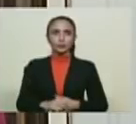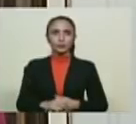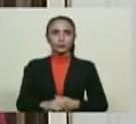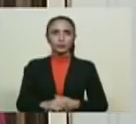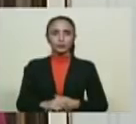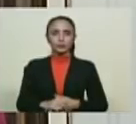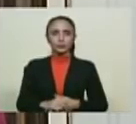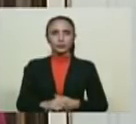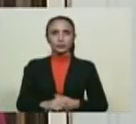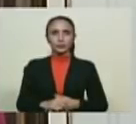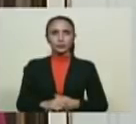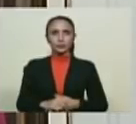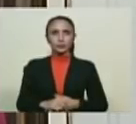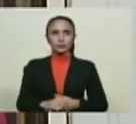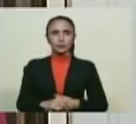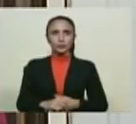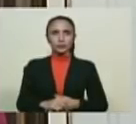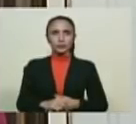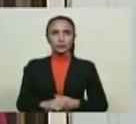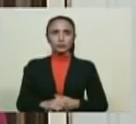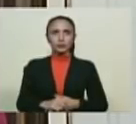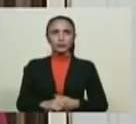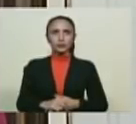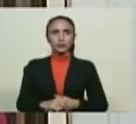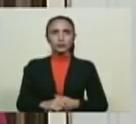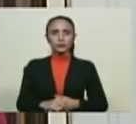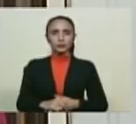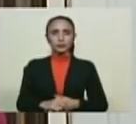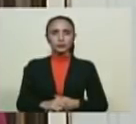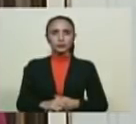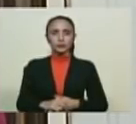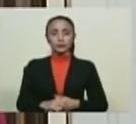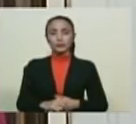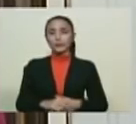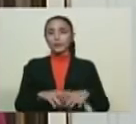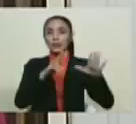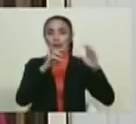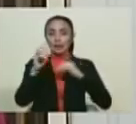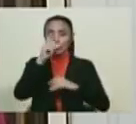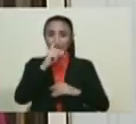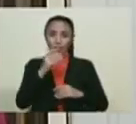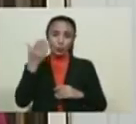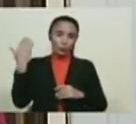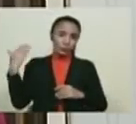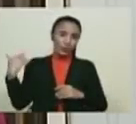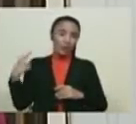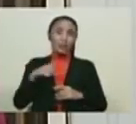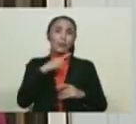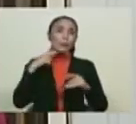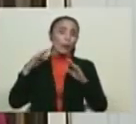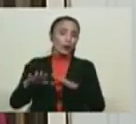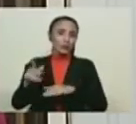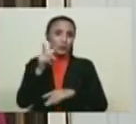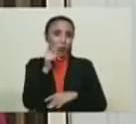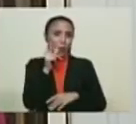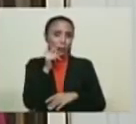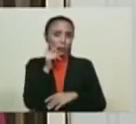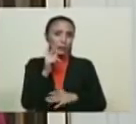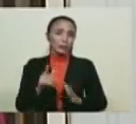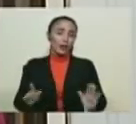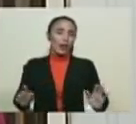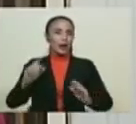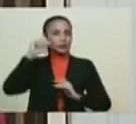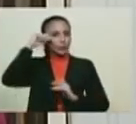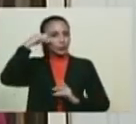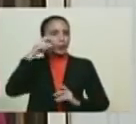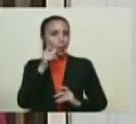es decir, historia de la grande, ¿no? 70 años, lo recordamos, pero además nos comprometemos